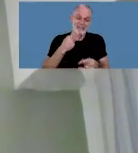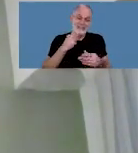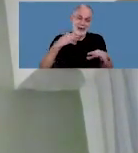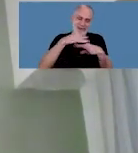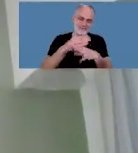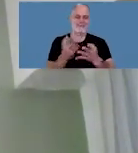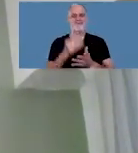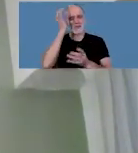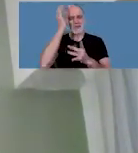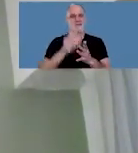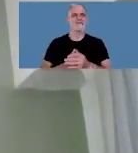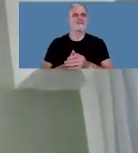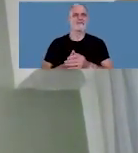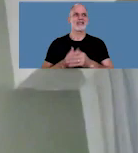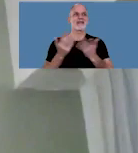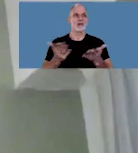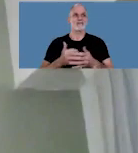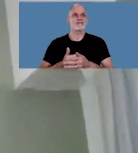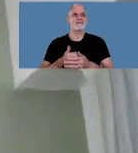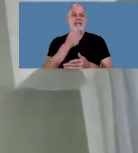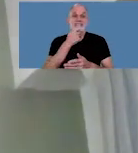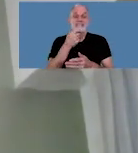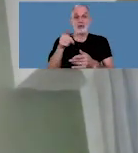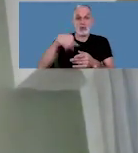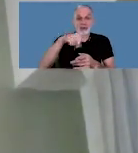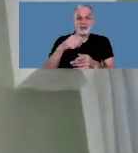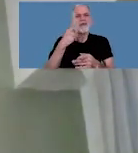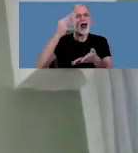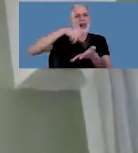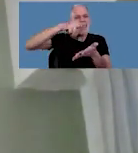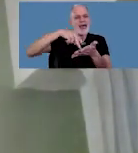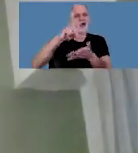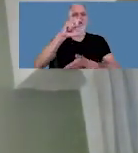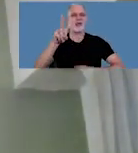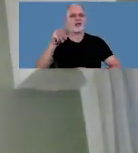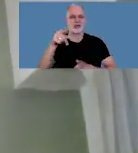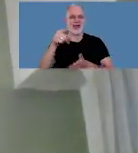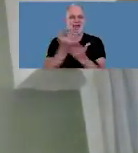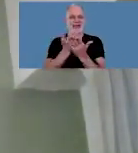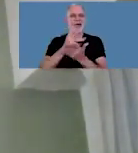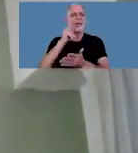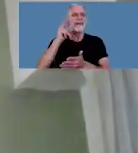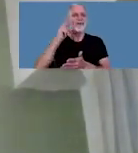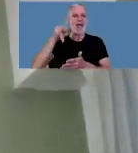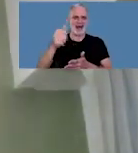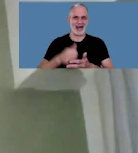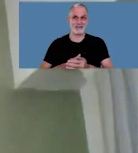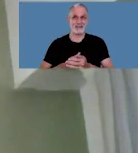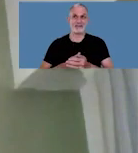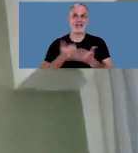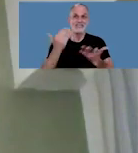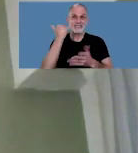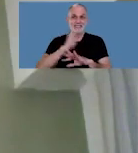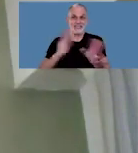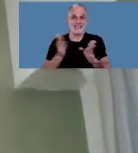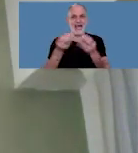Y bueno, si les parece bien, les voy a leer ahora el currículum de Viviana, así ya después pasamos al